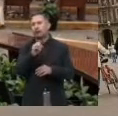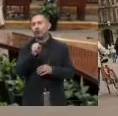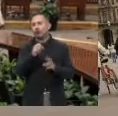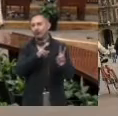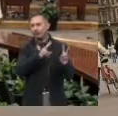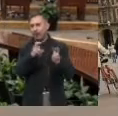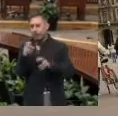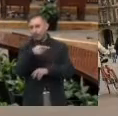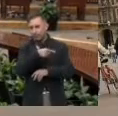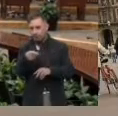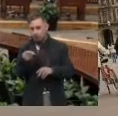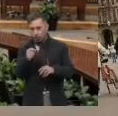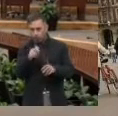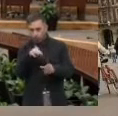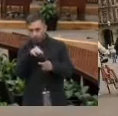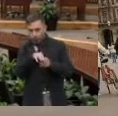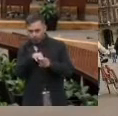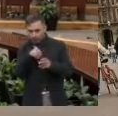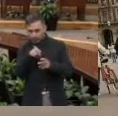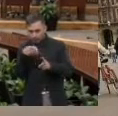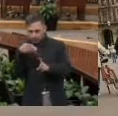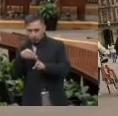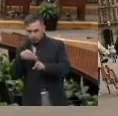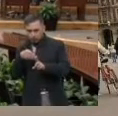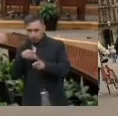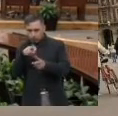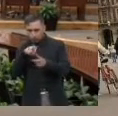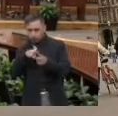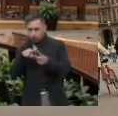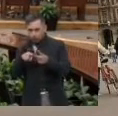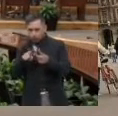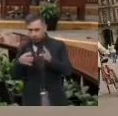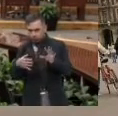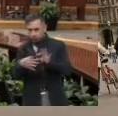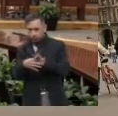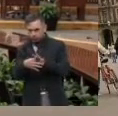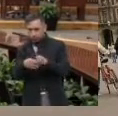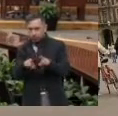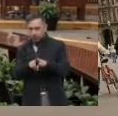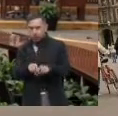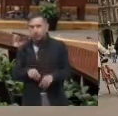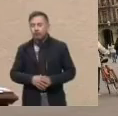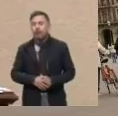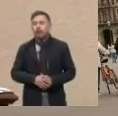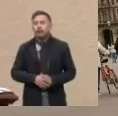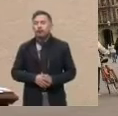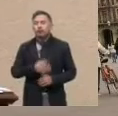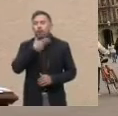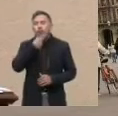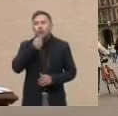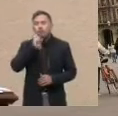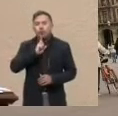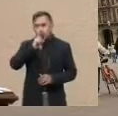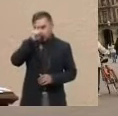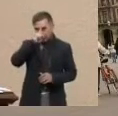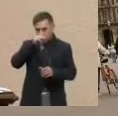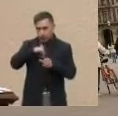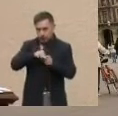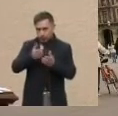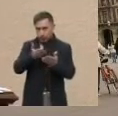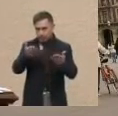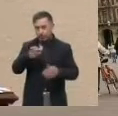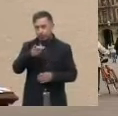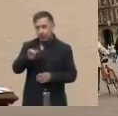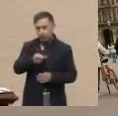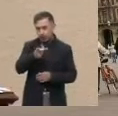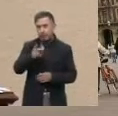votación en particular con esos dos consideraciones. Señoras y señores consejeros electorales, se consulta si se